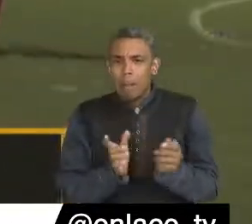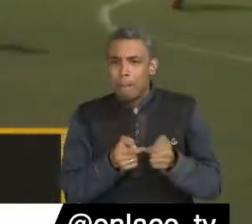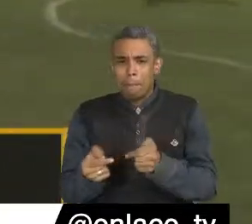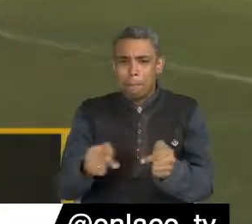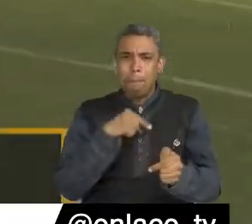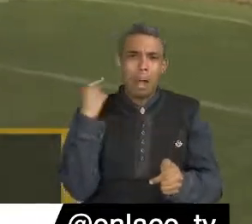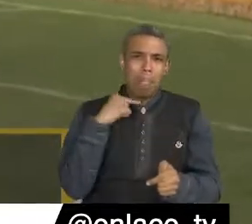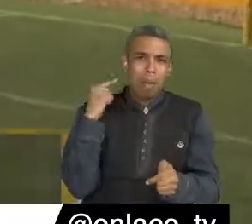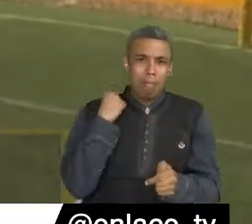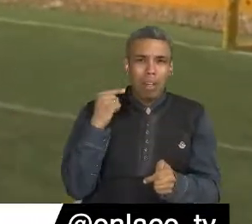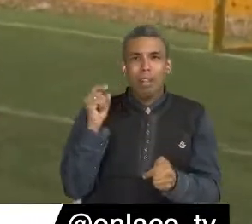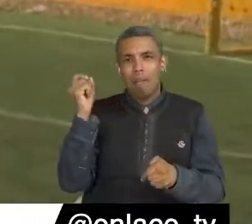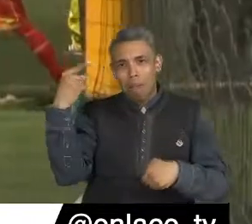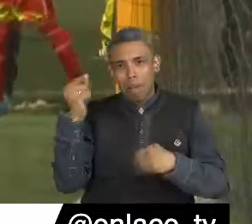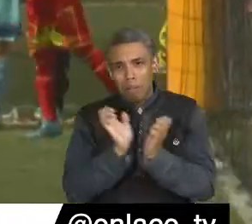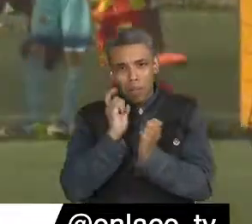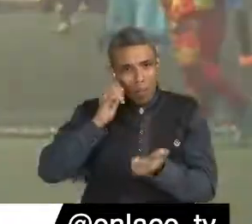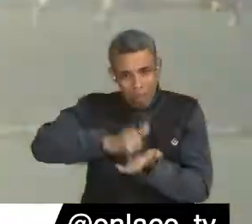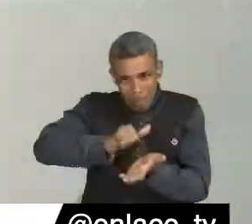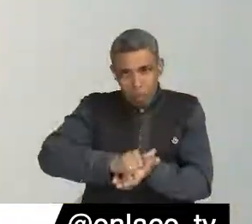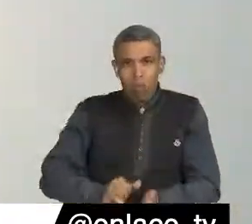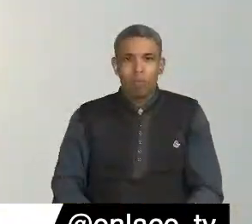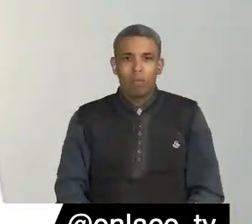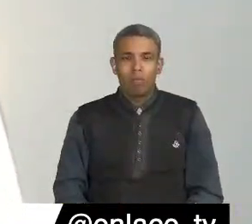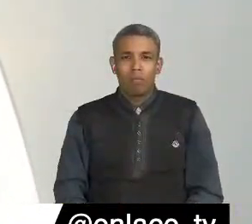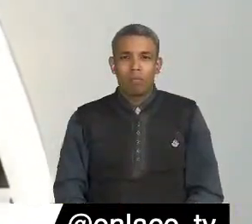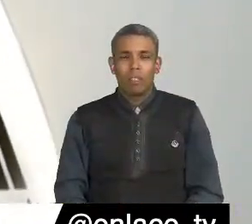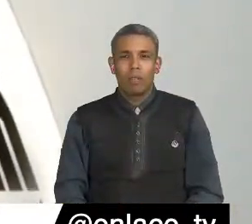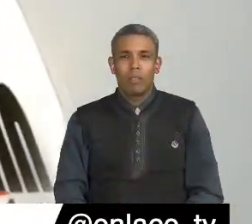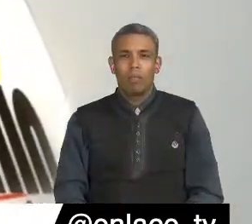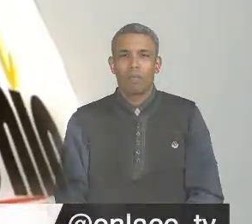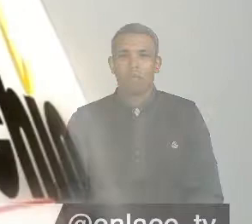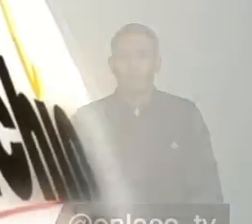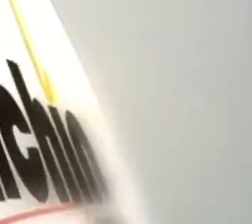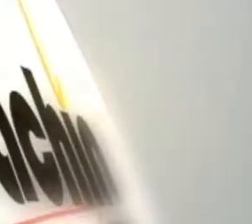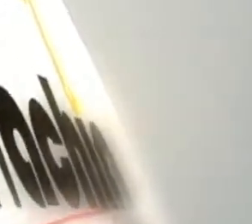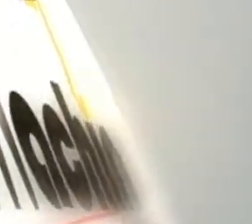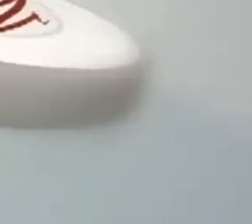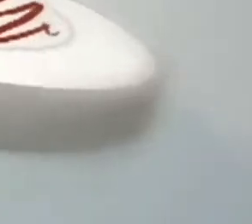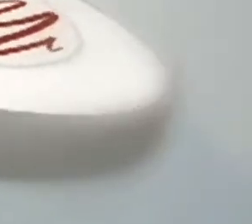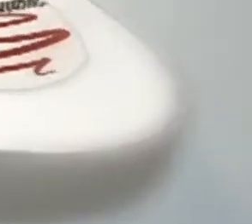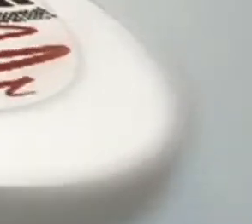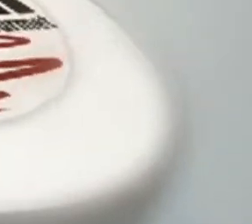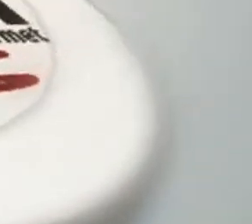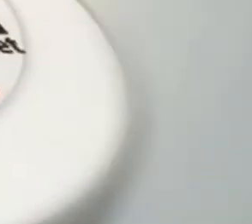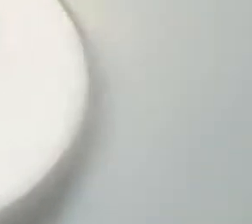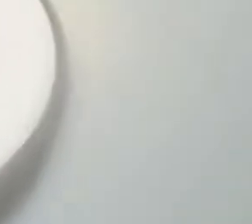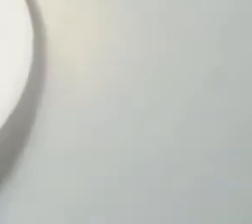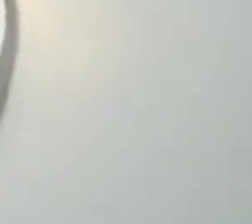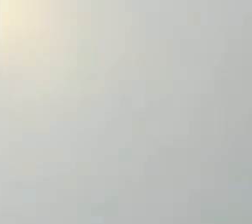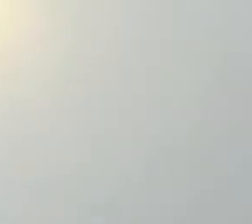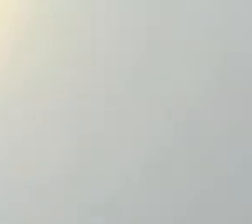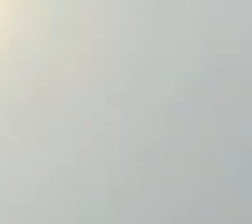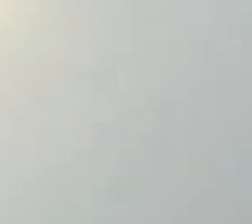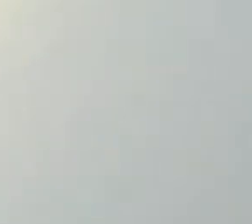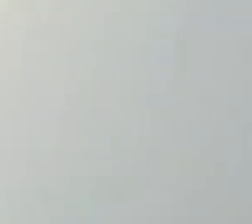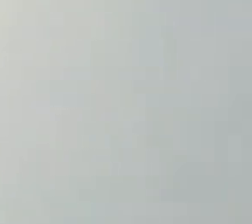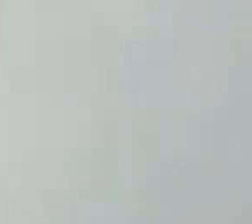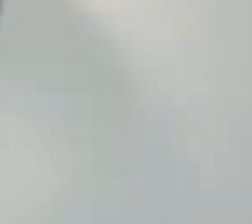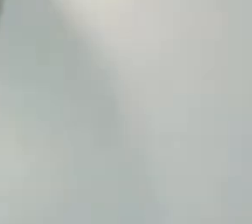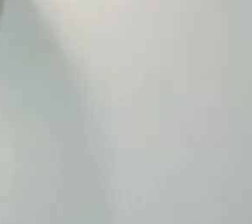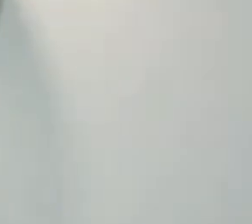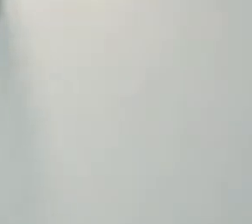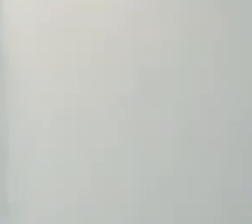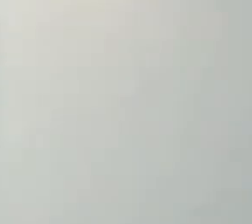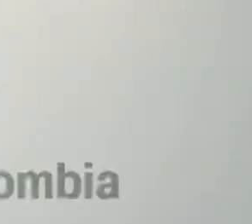semana de nuevo en la cancha monumental. Hasta aquí los deportes, con el patrocinio de Restaurante El Machín Gourmet, ahora